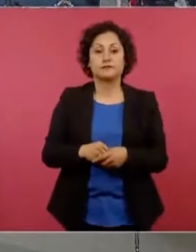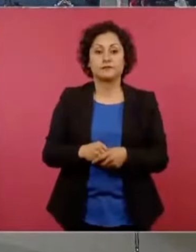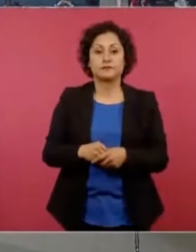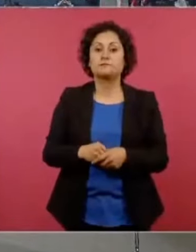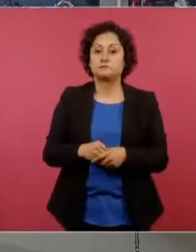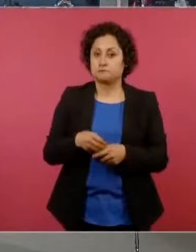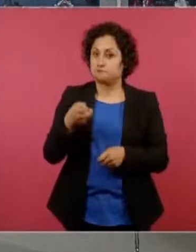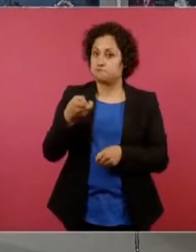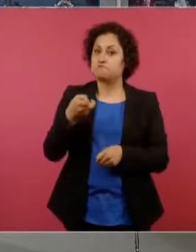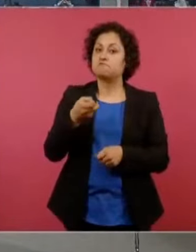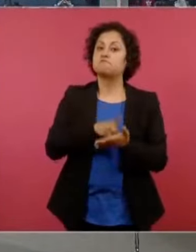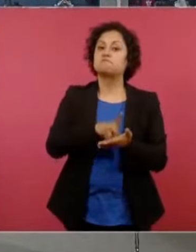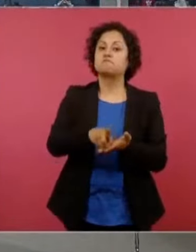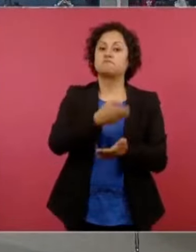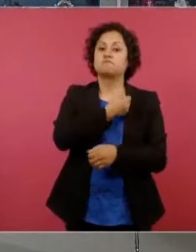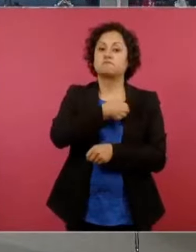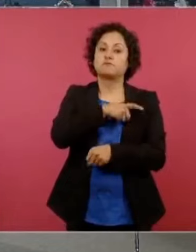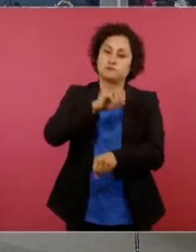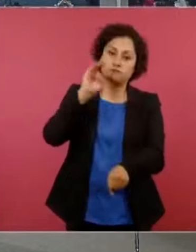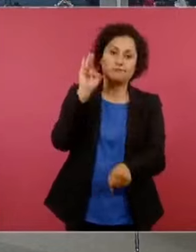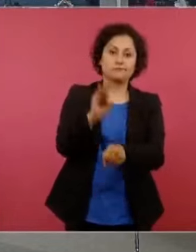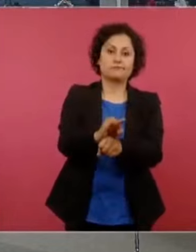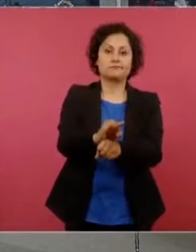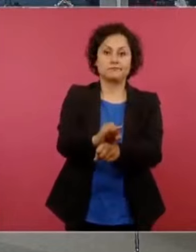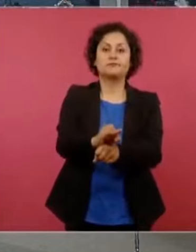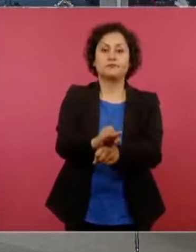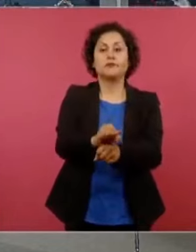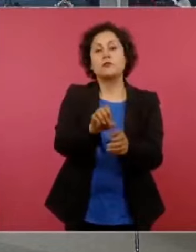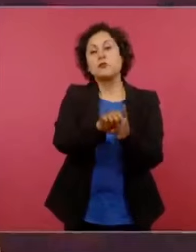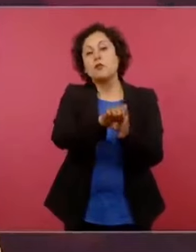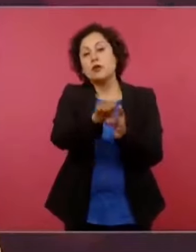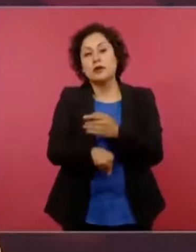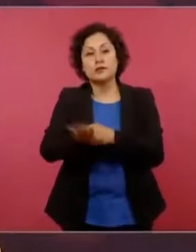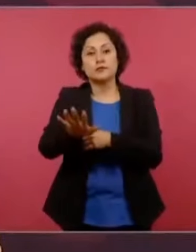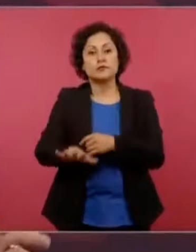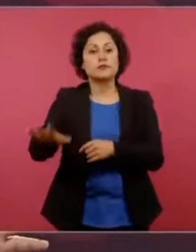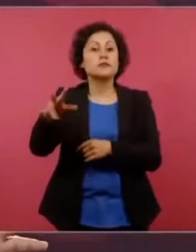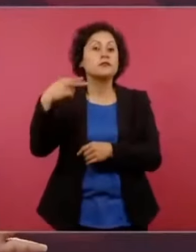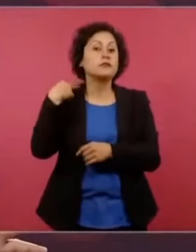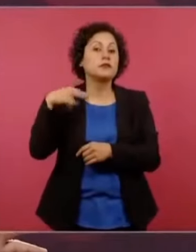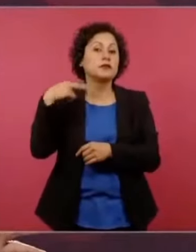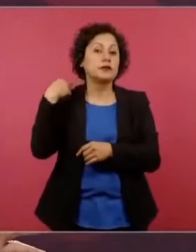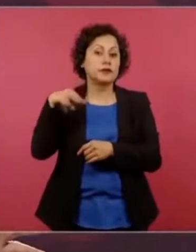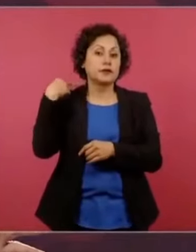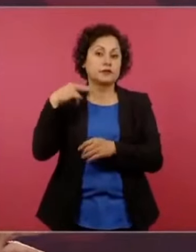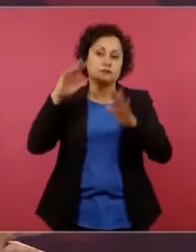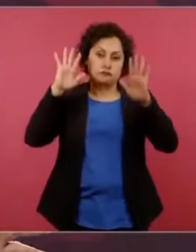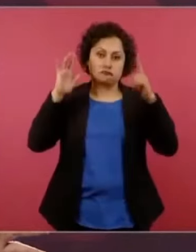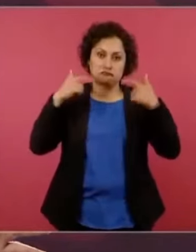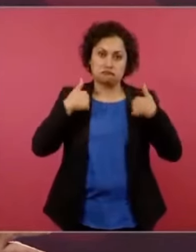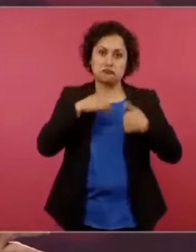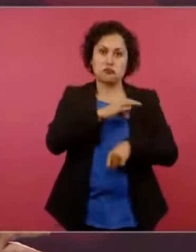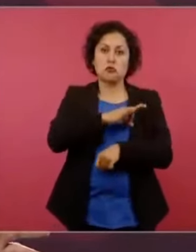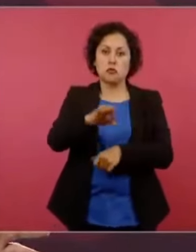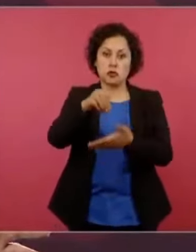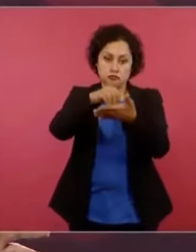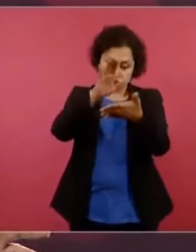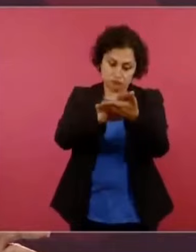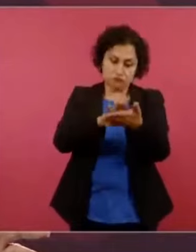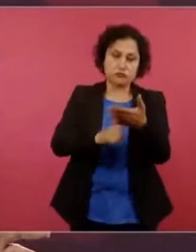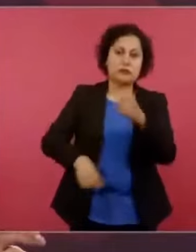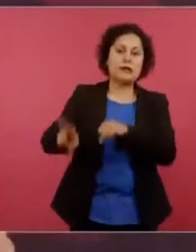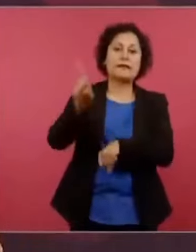garantizar el derecho a la salud. Entonces, en el caso de Veracruz, ya hasta te puedo decir qué día voy a ir. ¿Cuándo